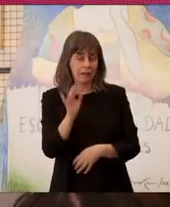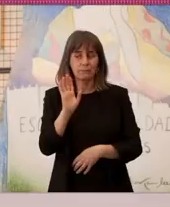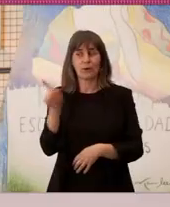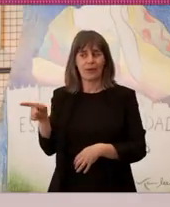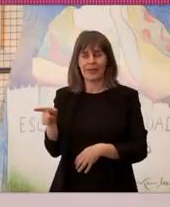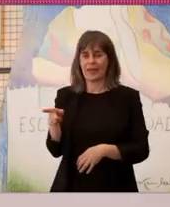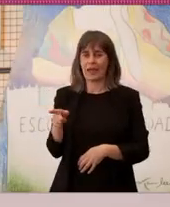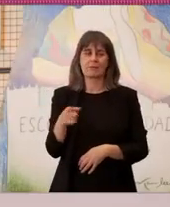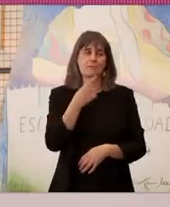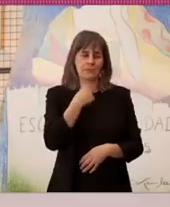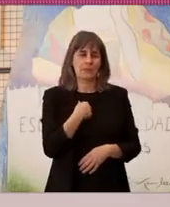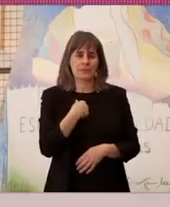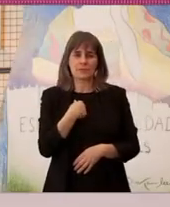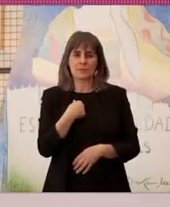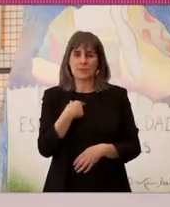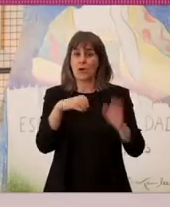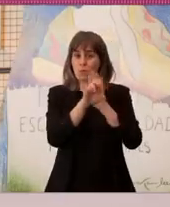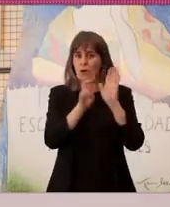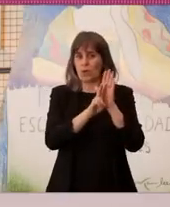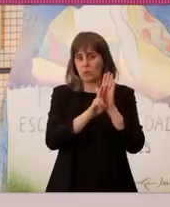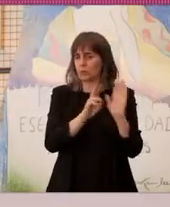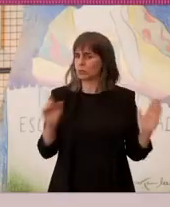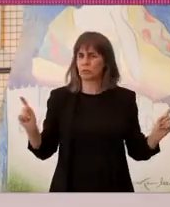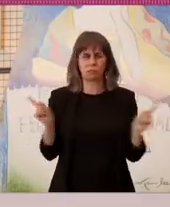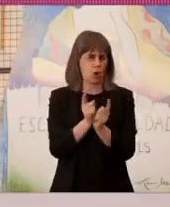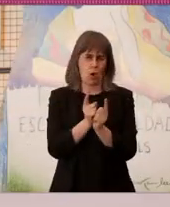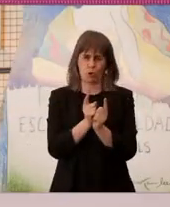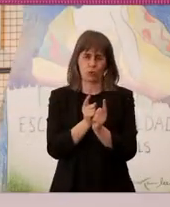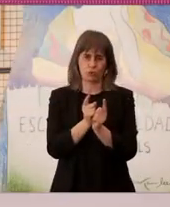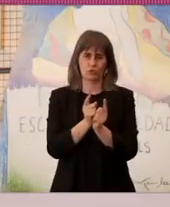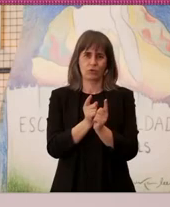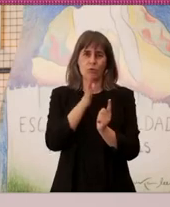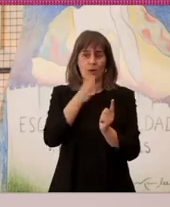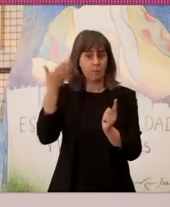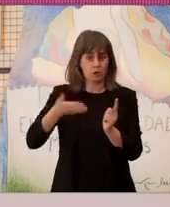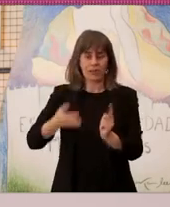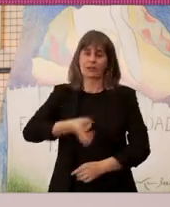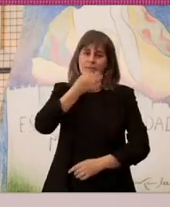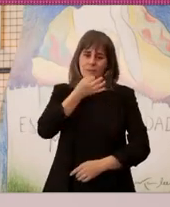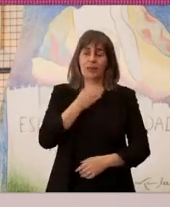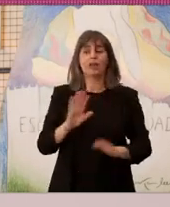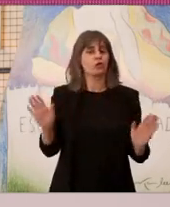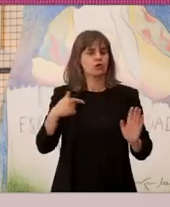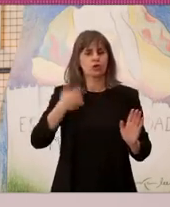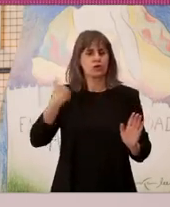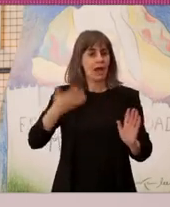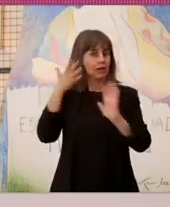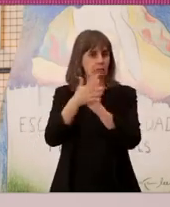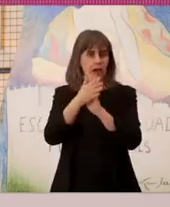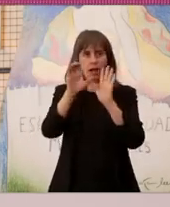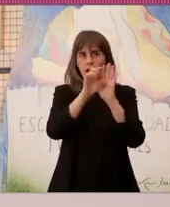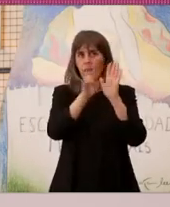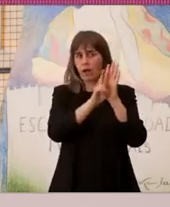currículum se breve porque lo importante es lo que digamos aquí así pues no me voy a parar más en su currículum porque lo importante